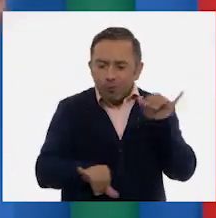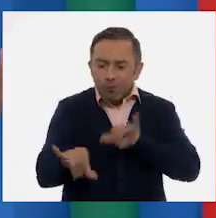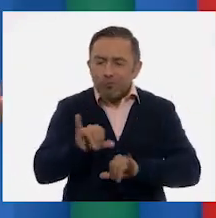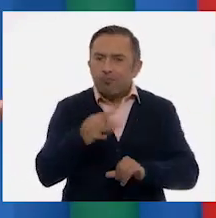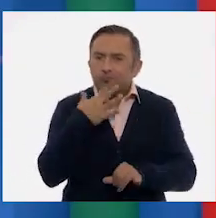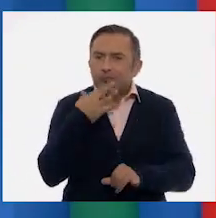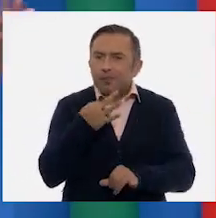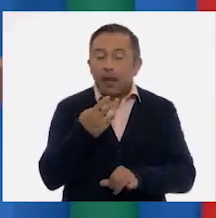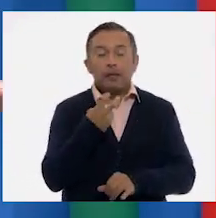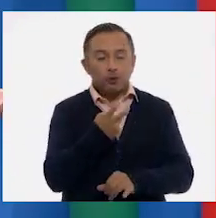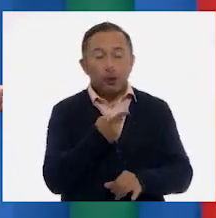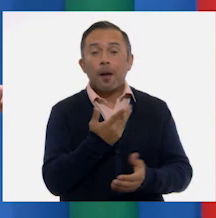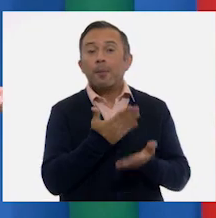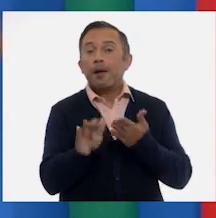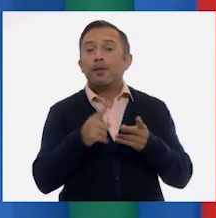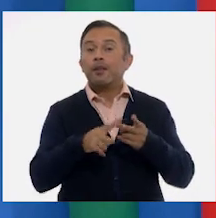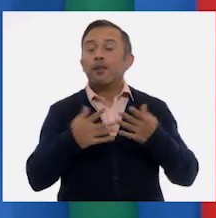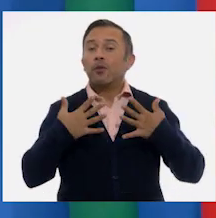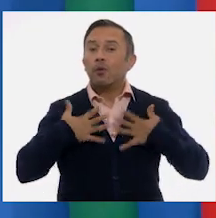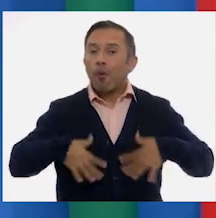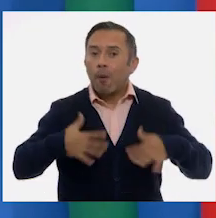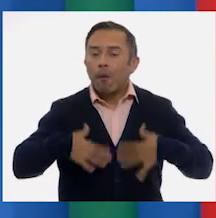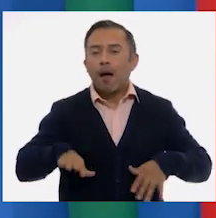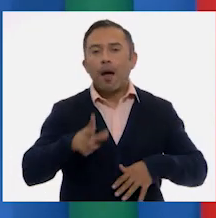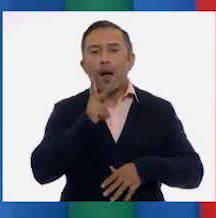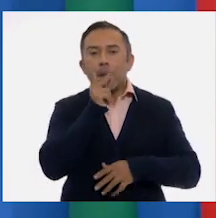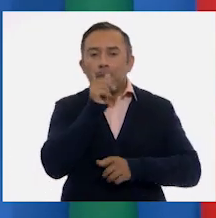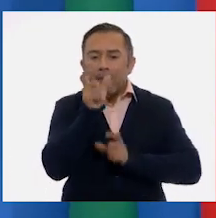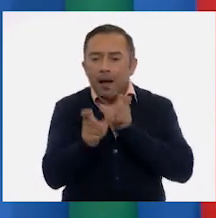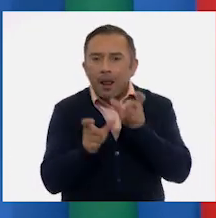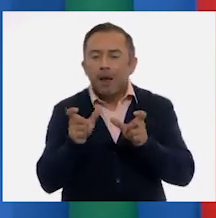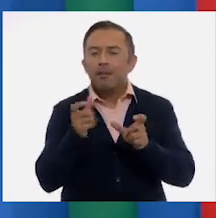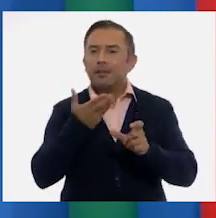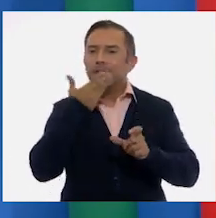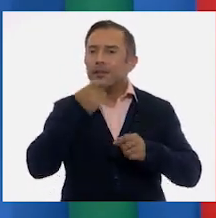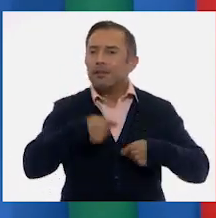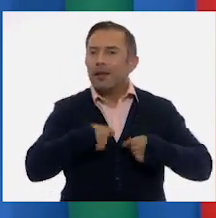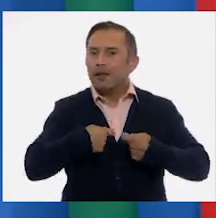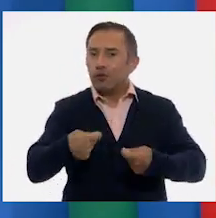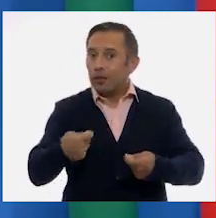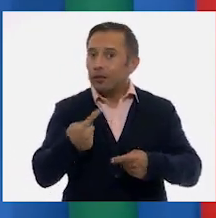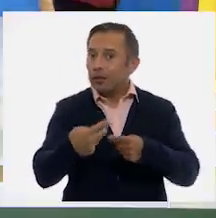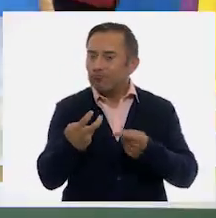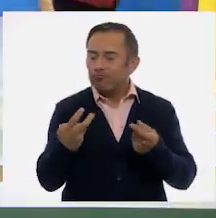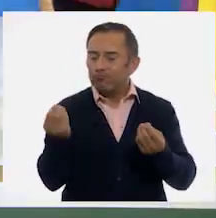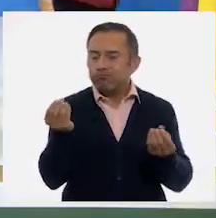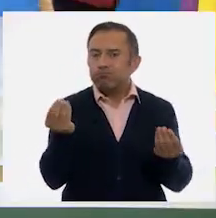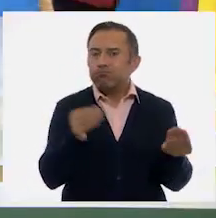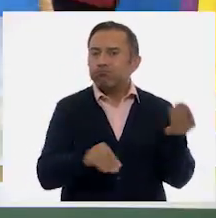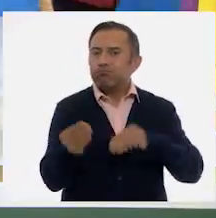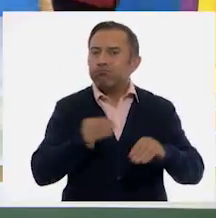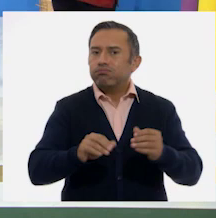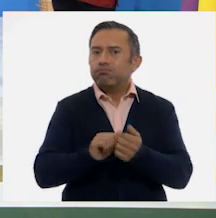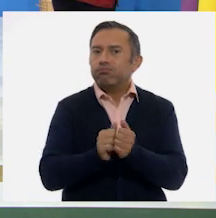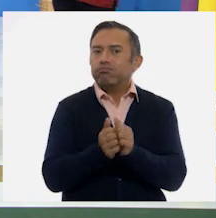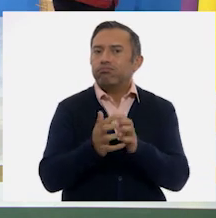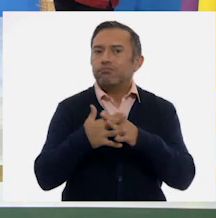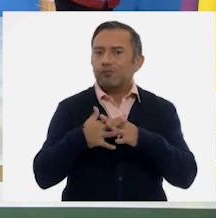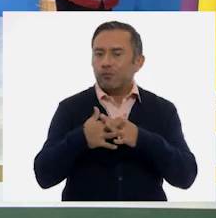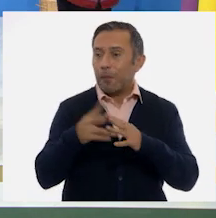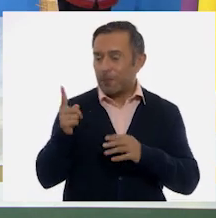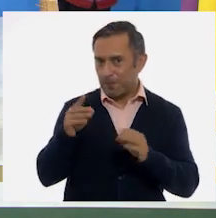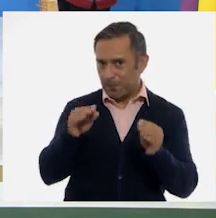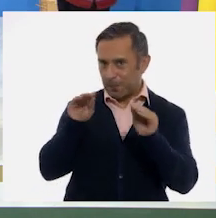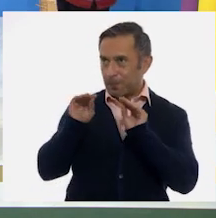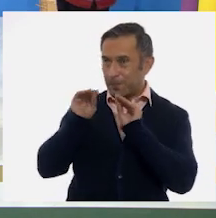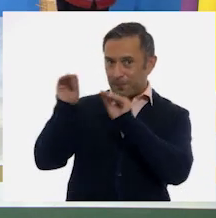las palabras y las tradiciones. Por favor, ayúdame a pegar la última consecuencia. Claro que sí. Comienzo del mestizaje cultural y